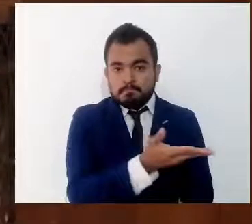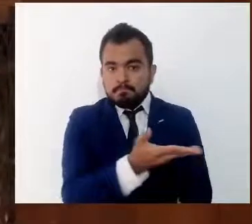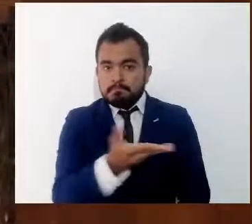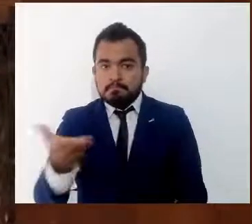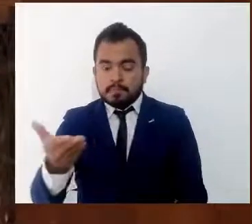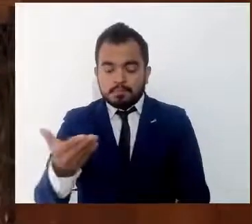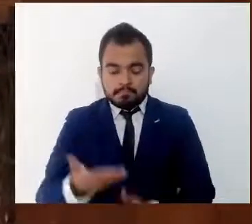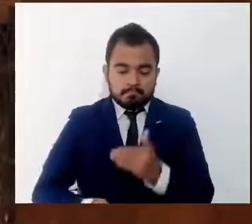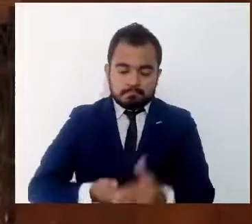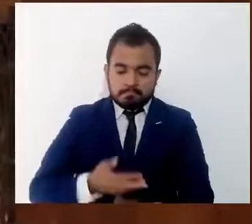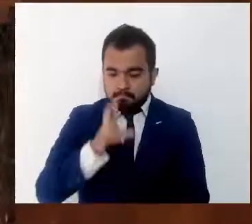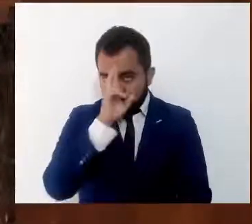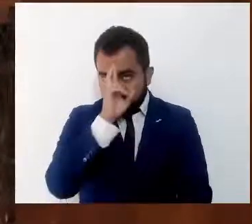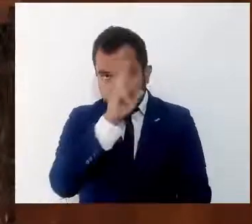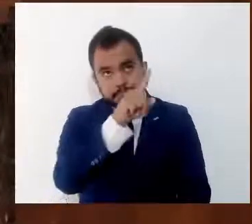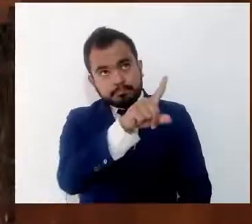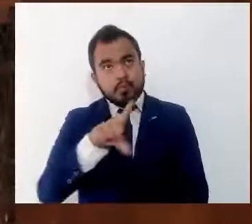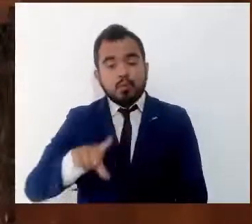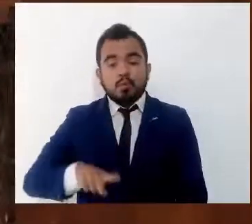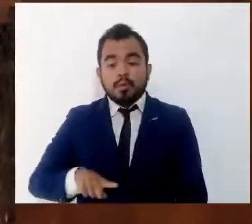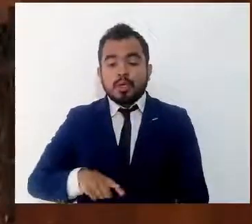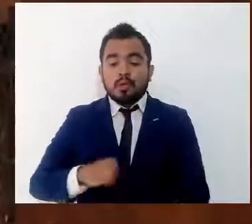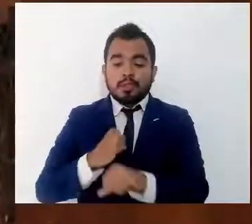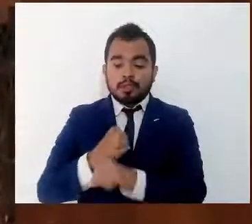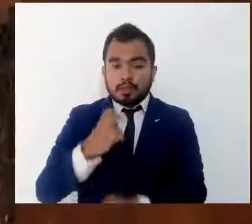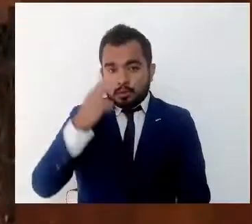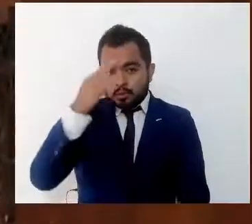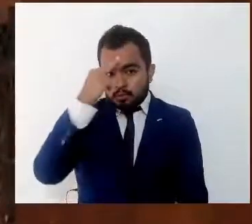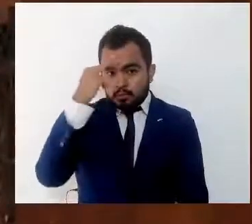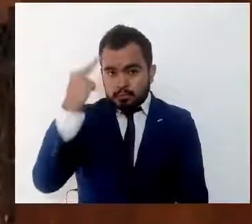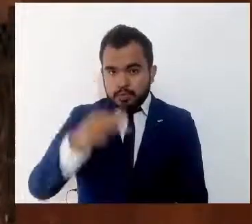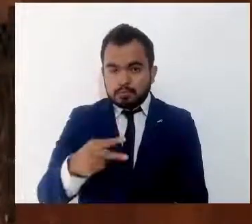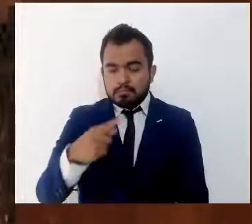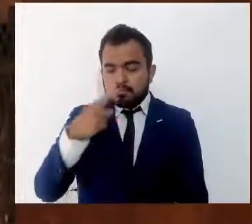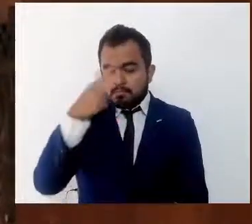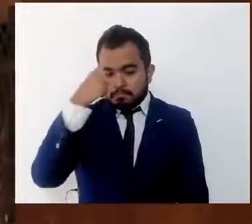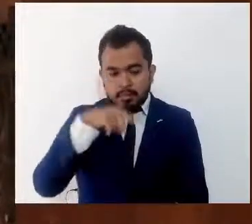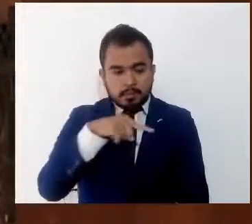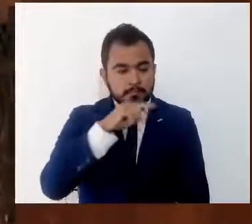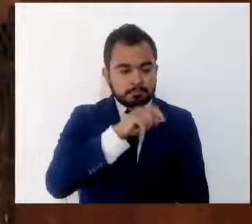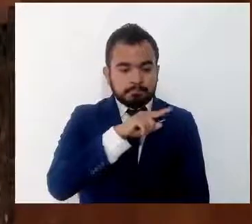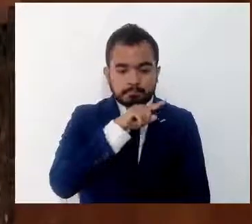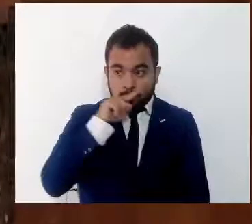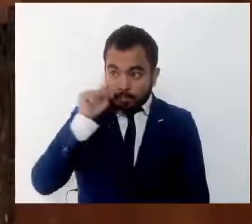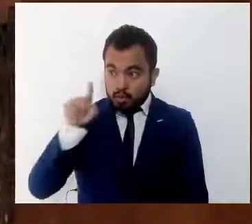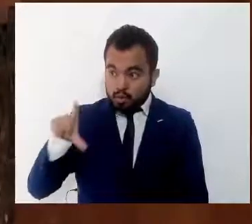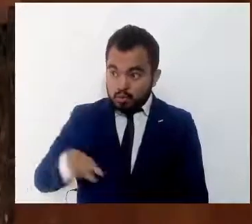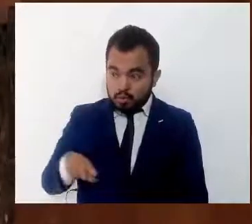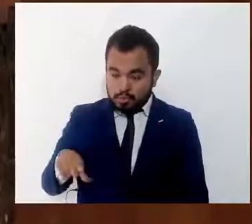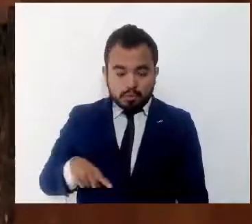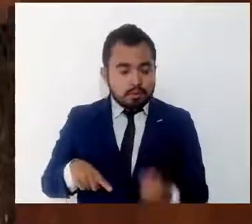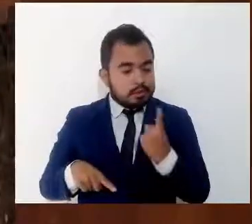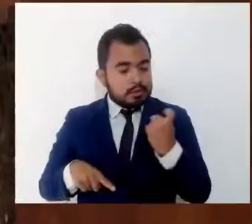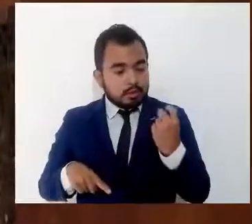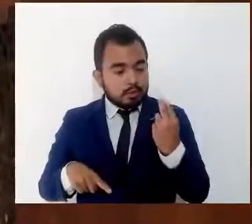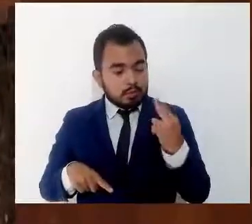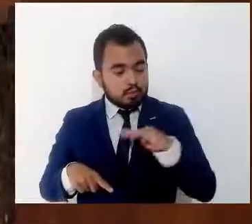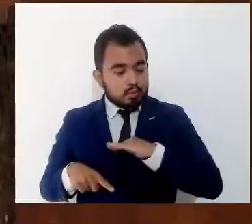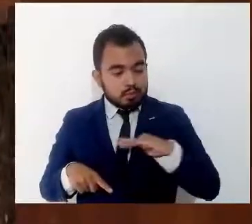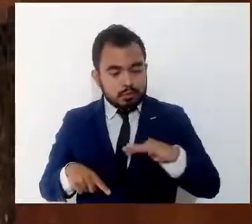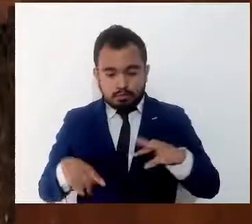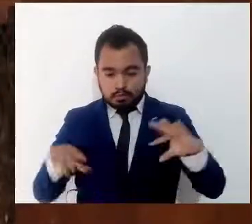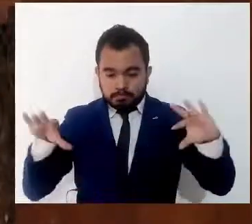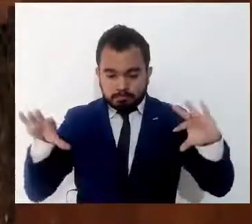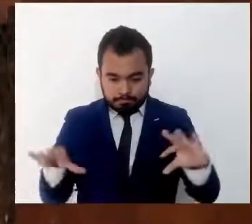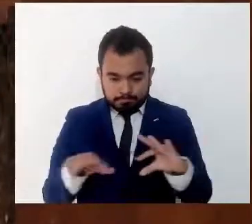México a crear, en coordinación con los 125 municipios de nuestra entidad y los organismos de la